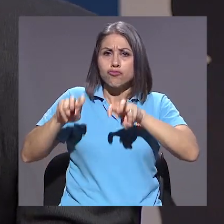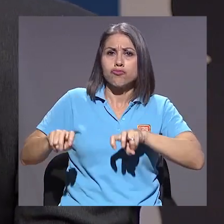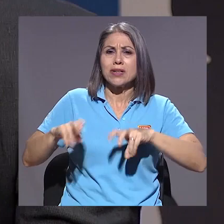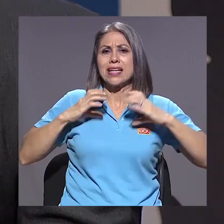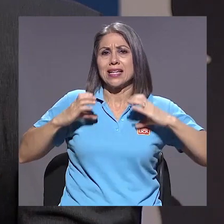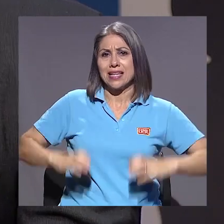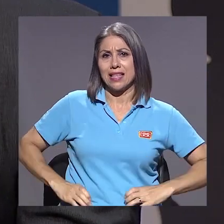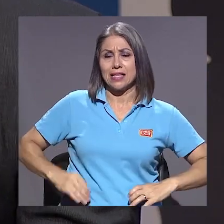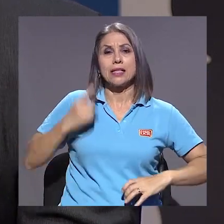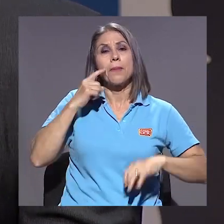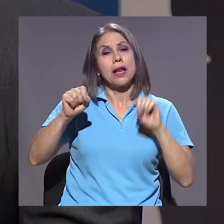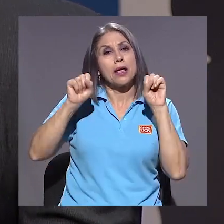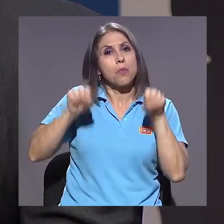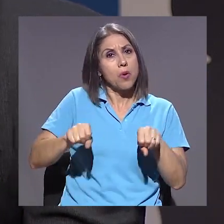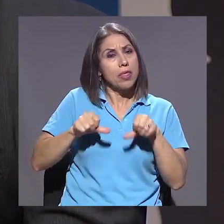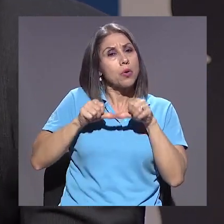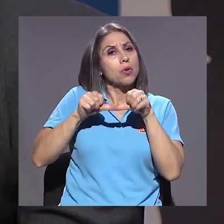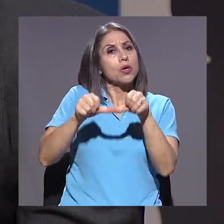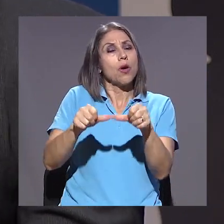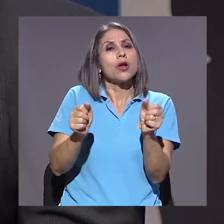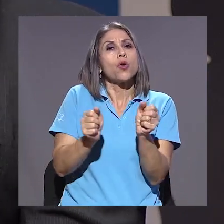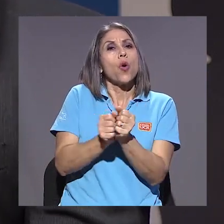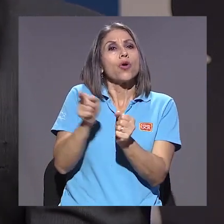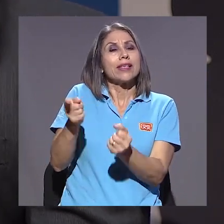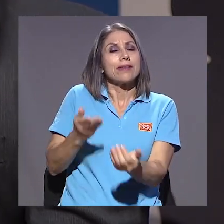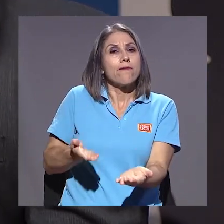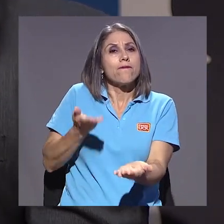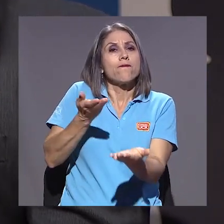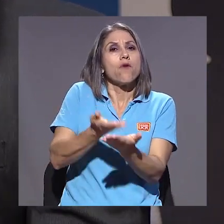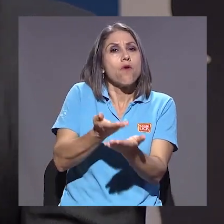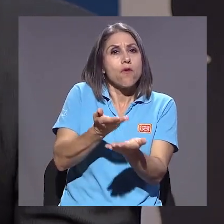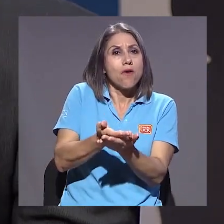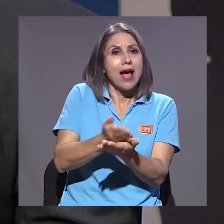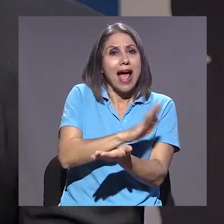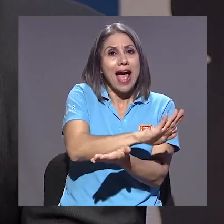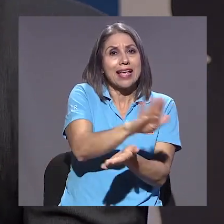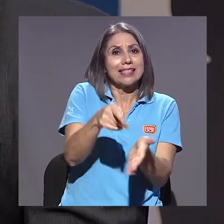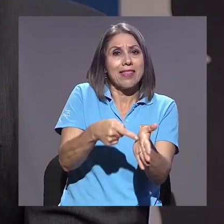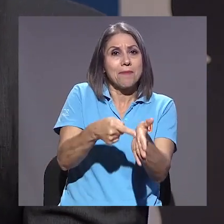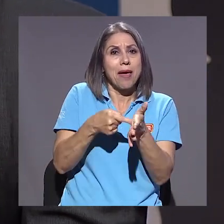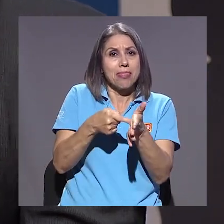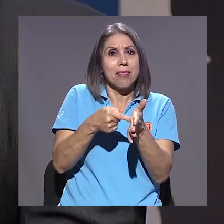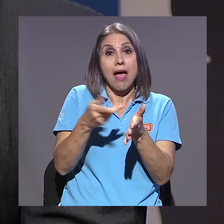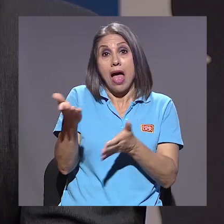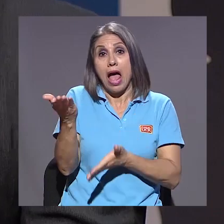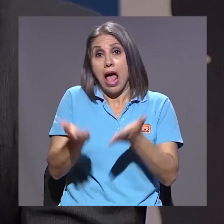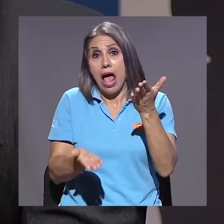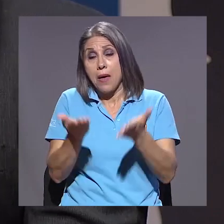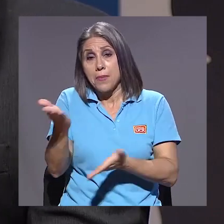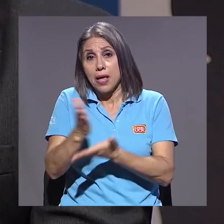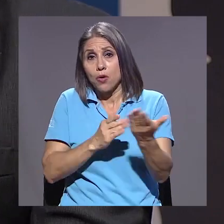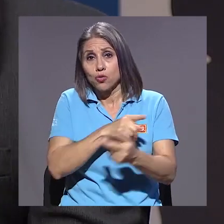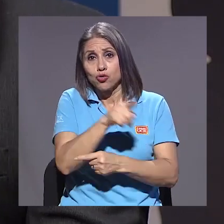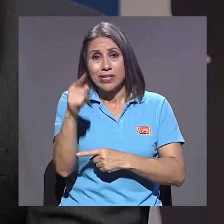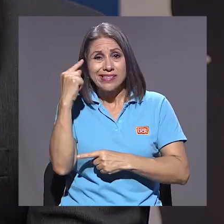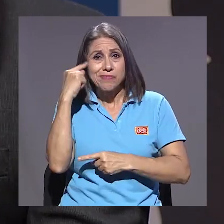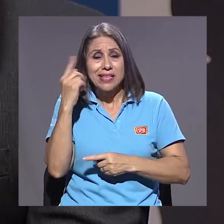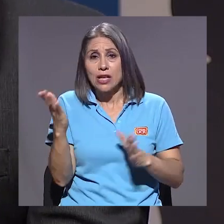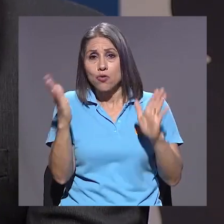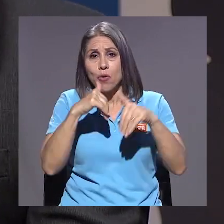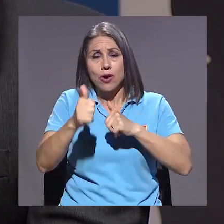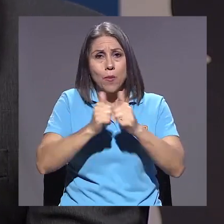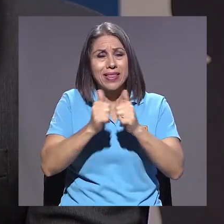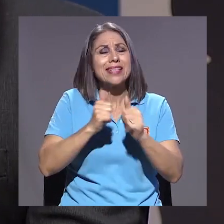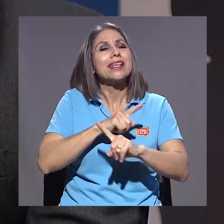esa demanda, que podrían pensar algunos que no tiene competencia, pero sí la está teniendo. Hay